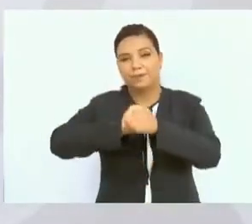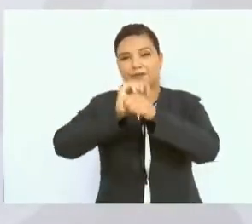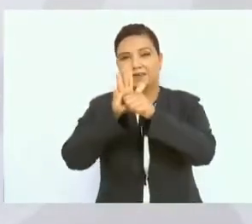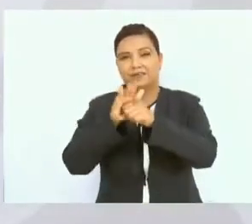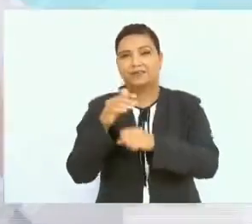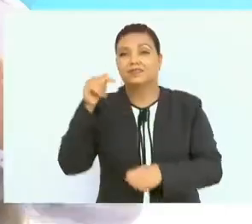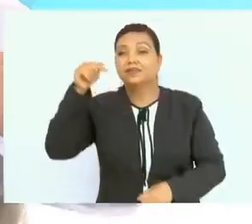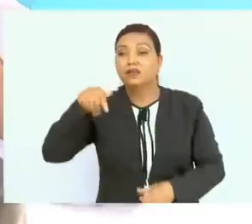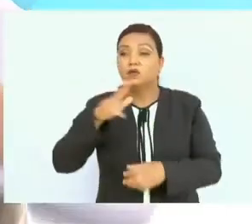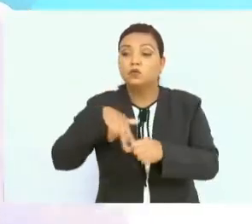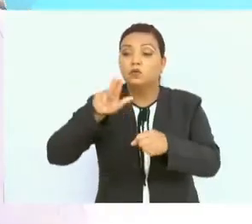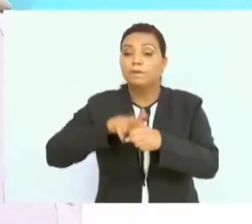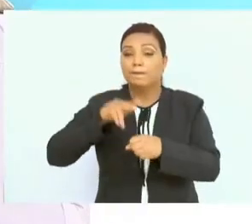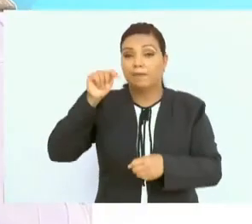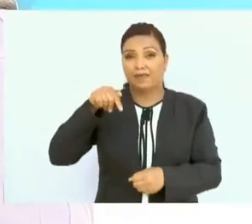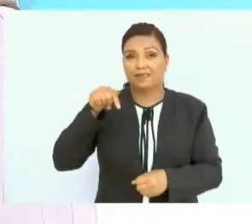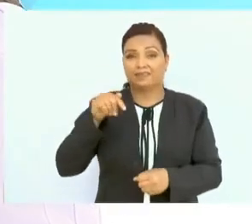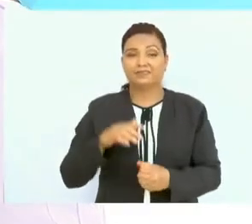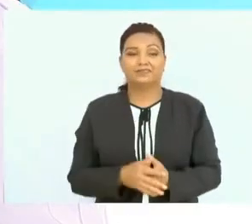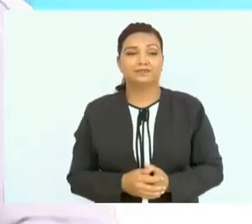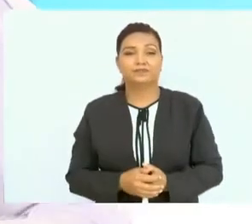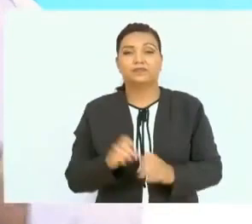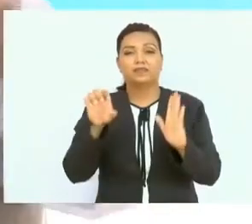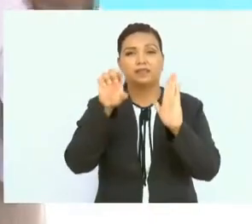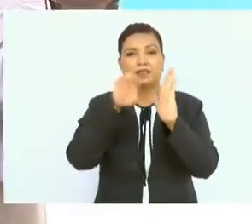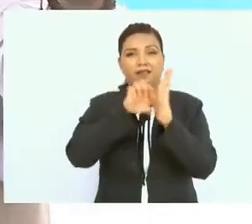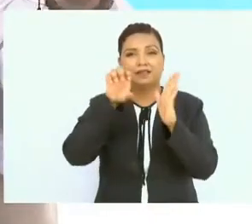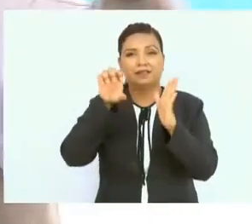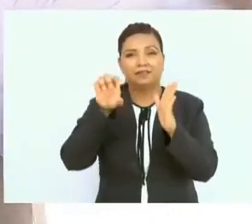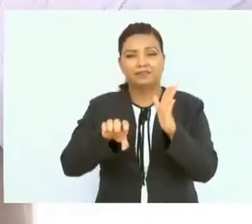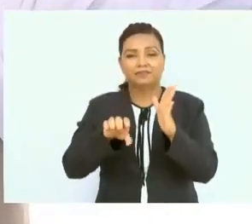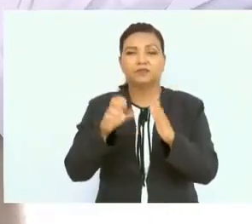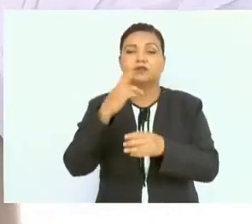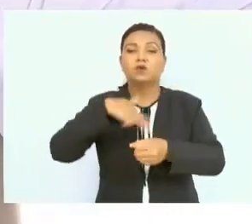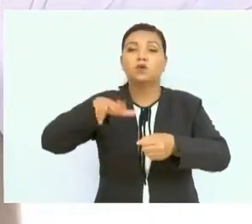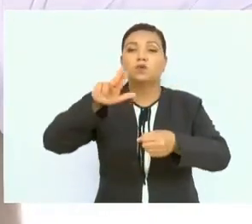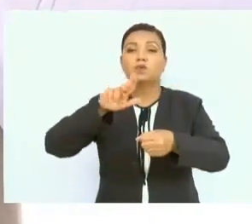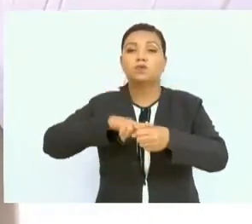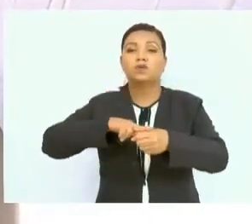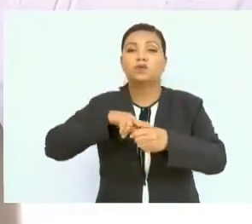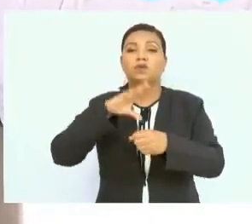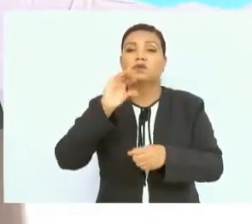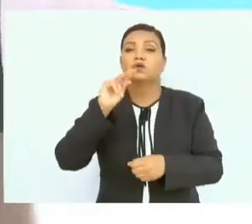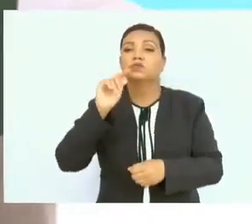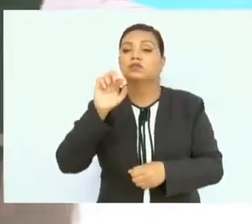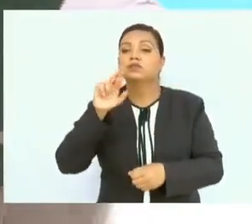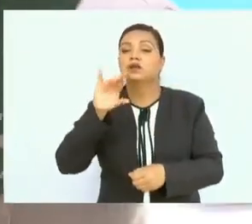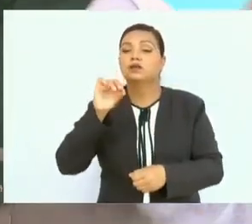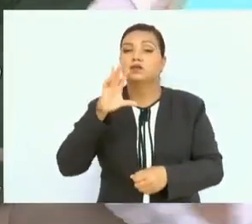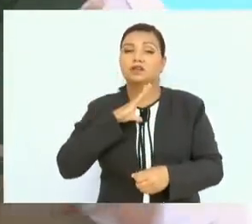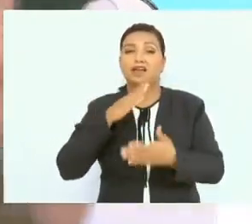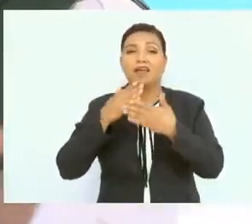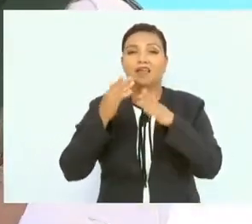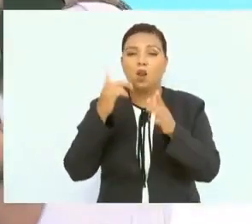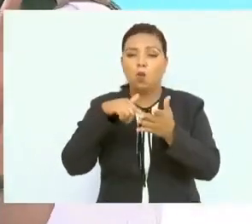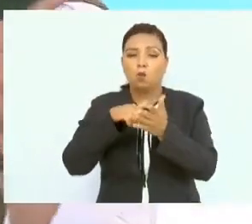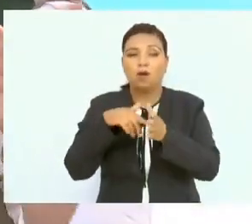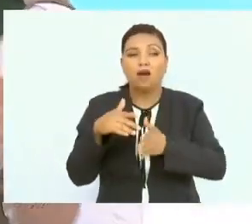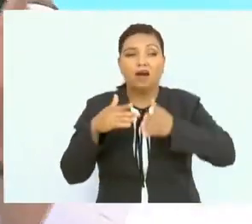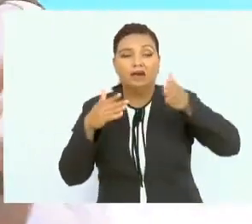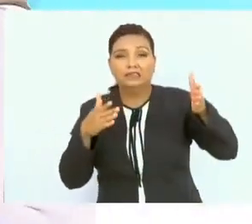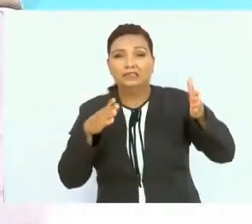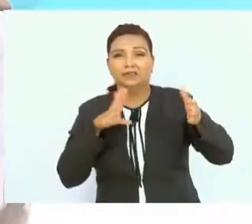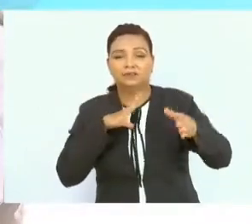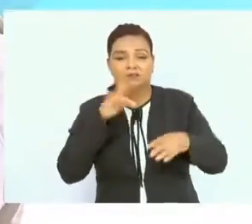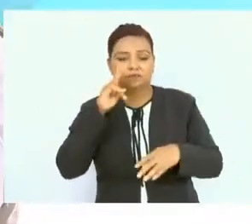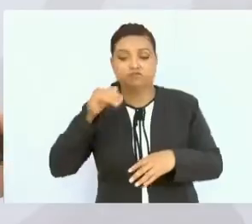Y este hospital es un ejemplo. En el hospital y en el covitario que está acá atrás, se atendieron, como